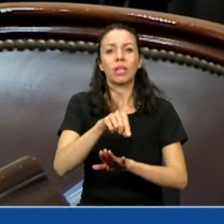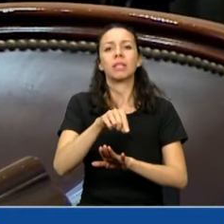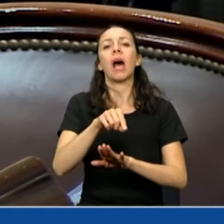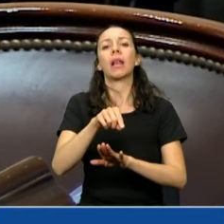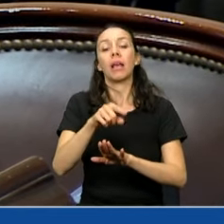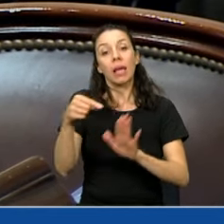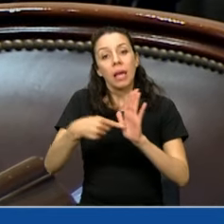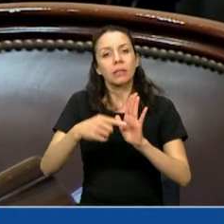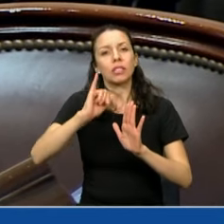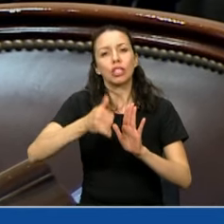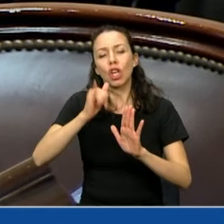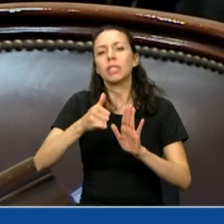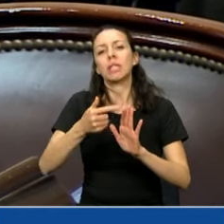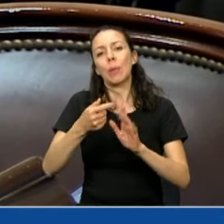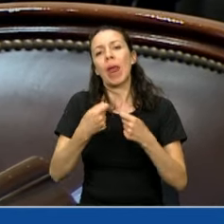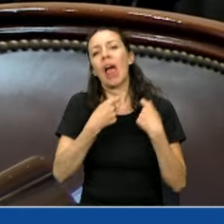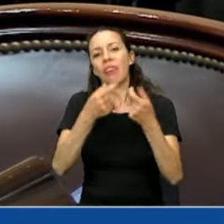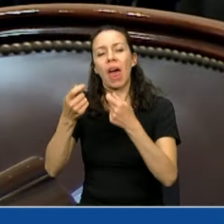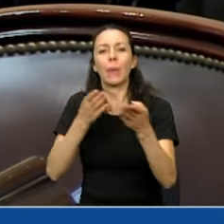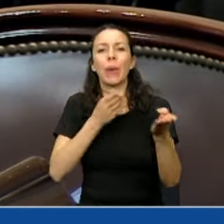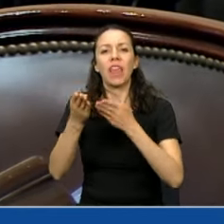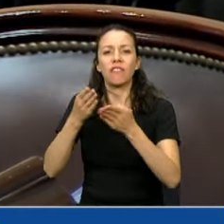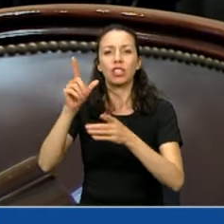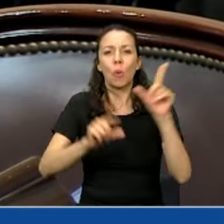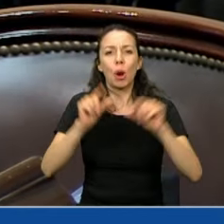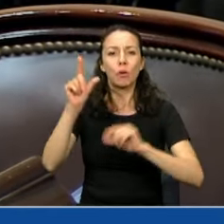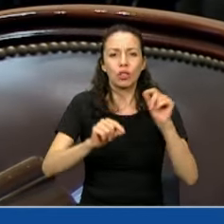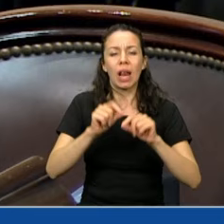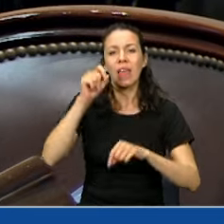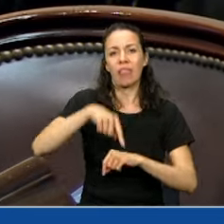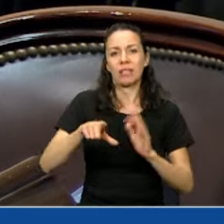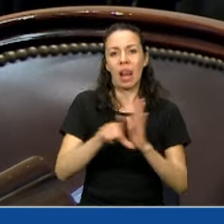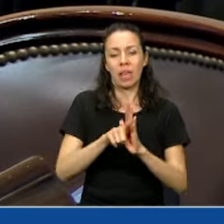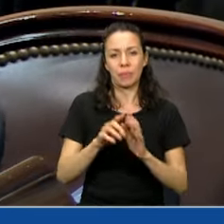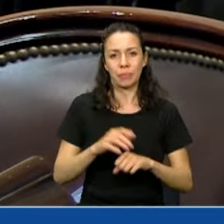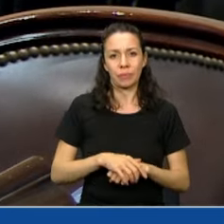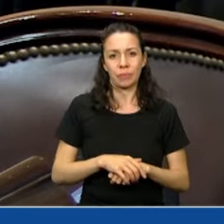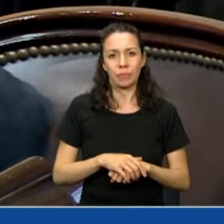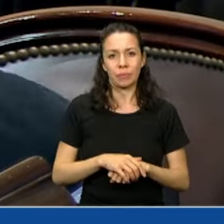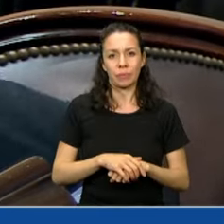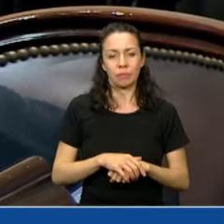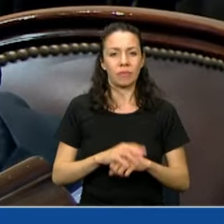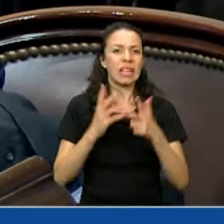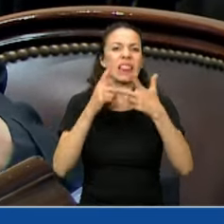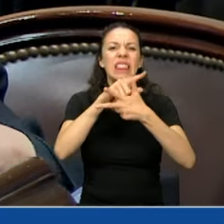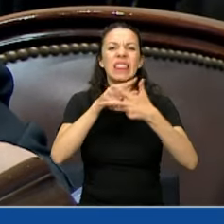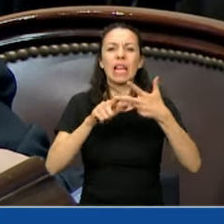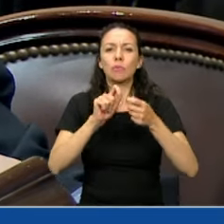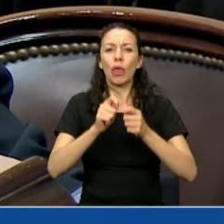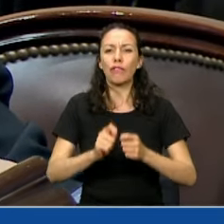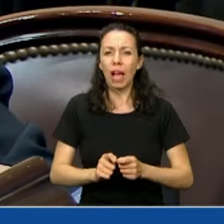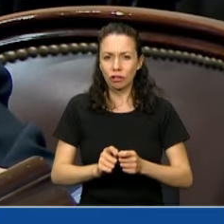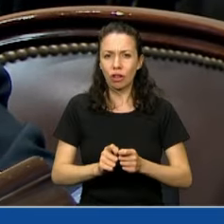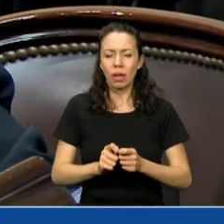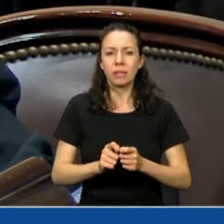para el acceso a los beneficios promocionales de la presente ley Estos son las tres modificaciones